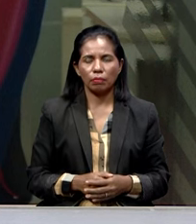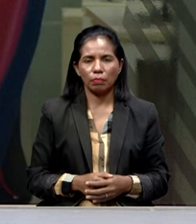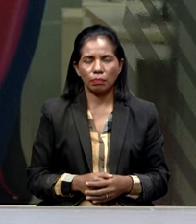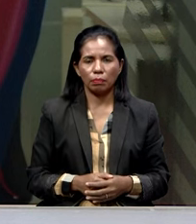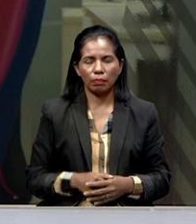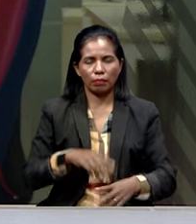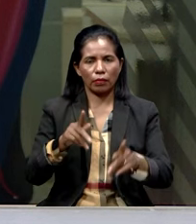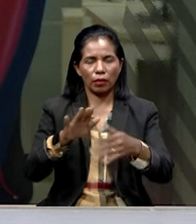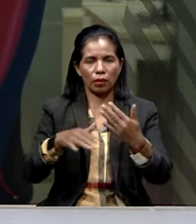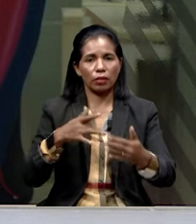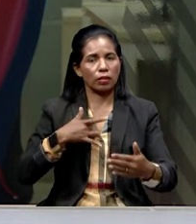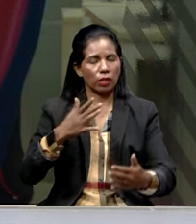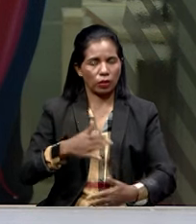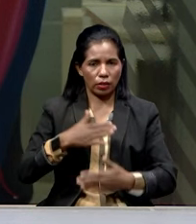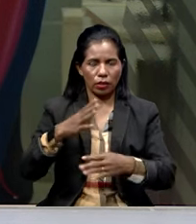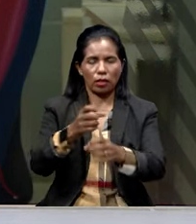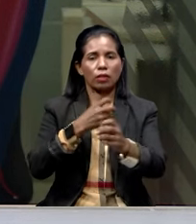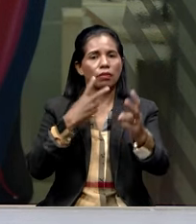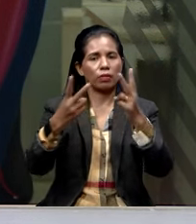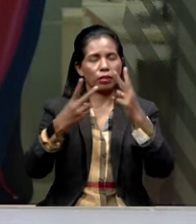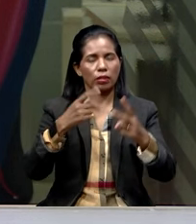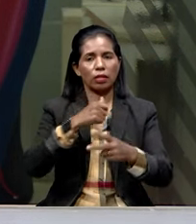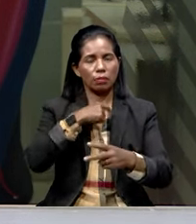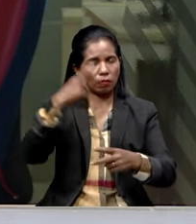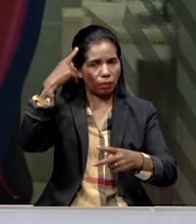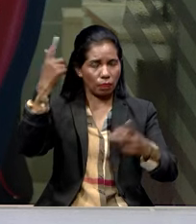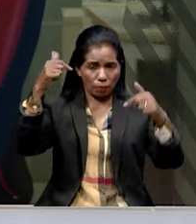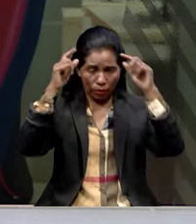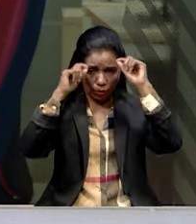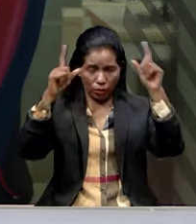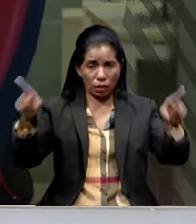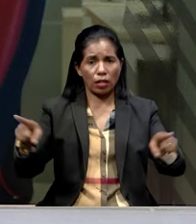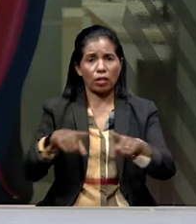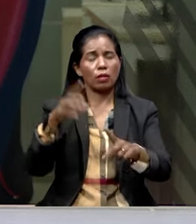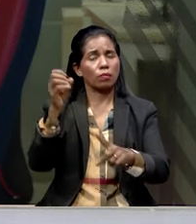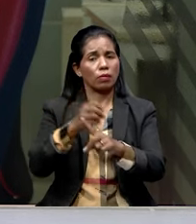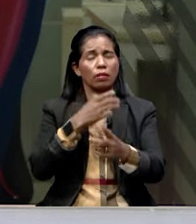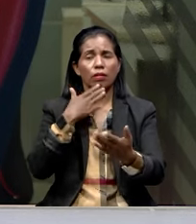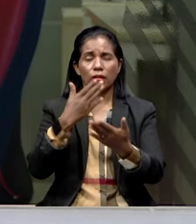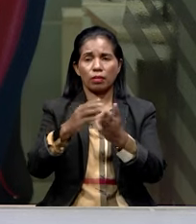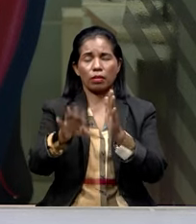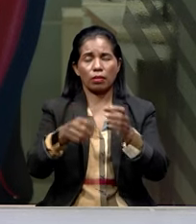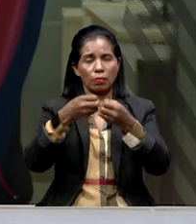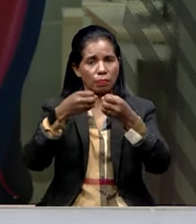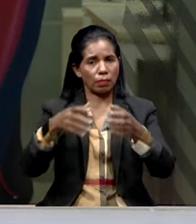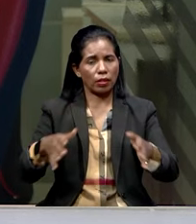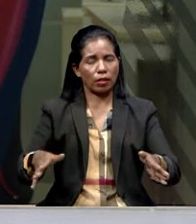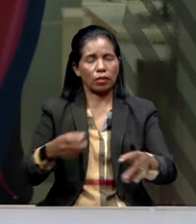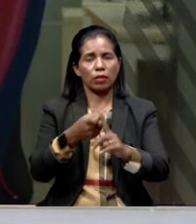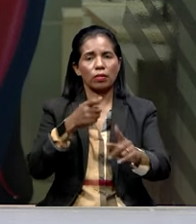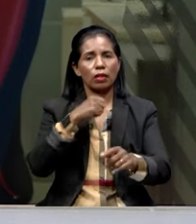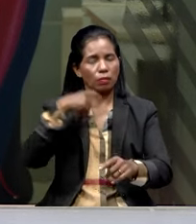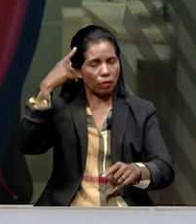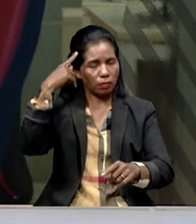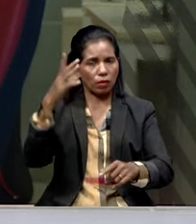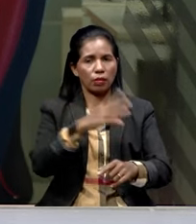serán y sirve o entusiasmo a tu simu visita Papa a Timor-Leste, no dar oportunidade de ir a dia, curir também são diretamente o si Papa,